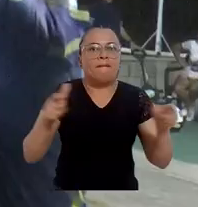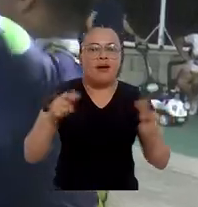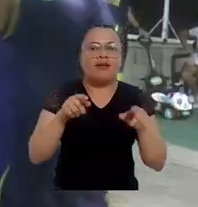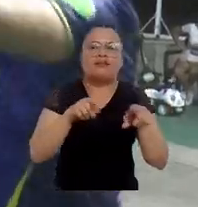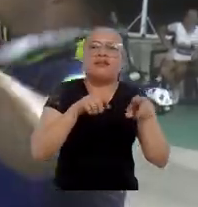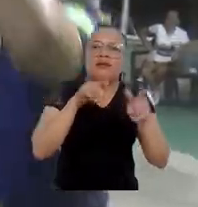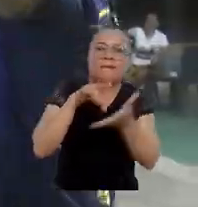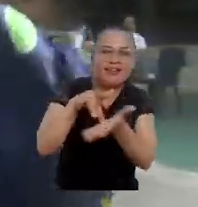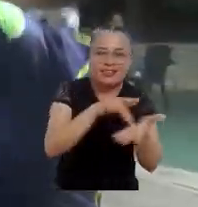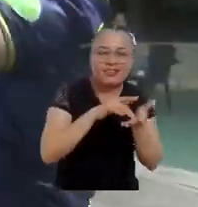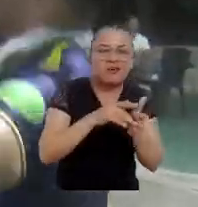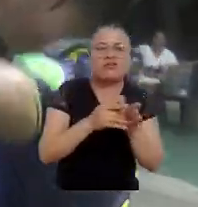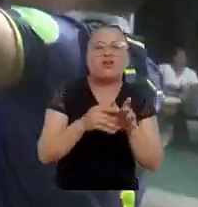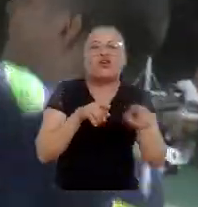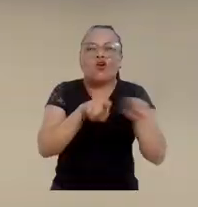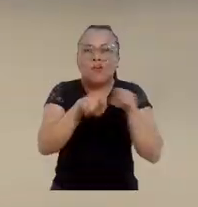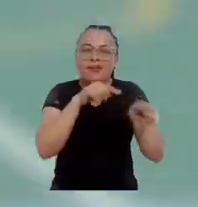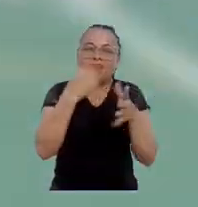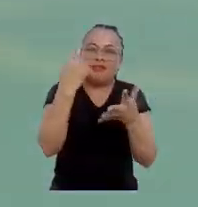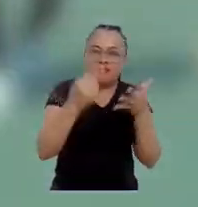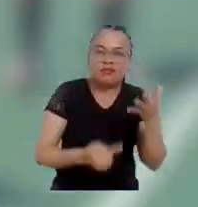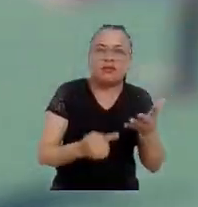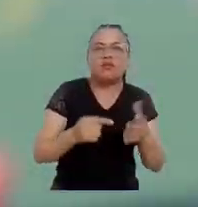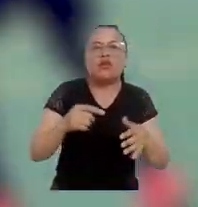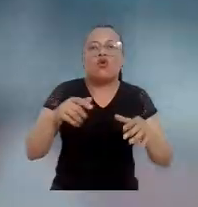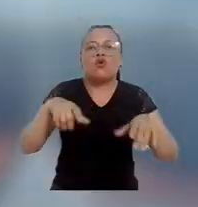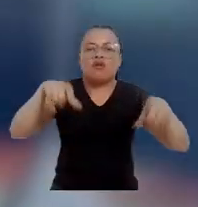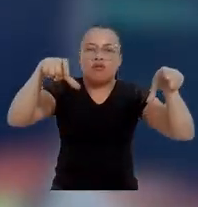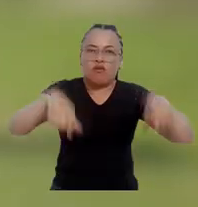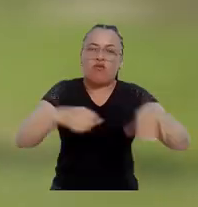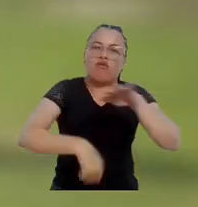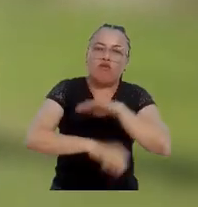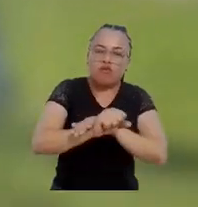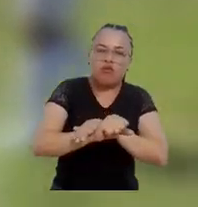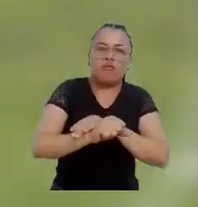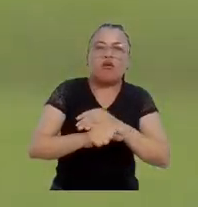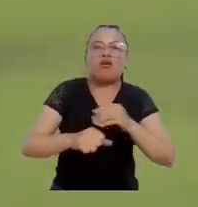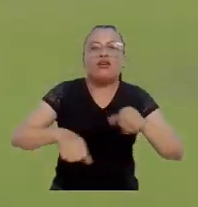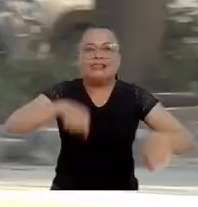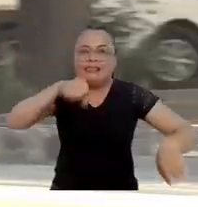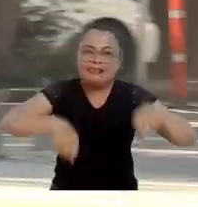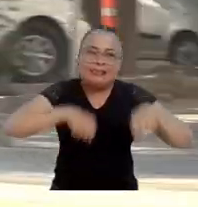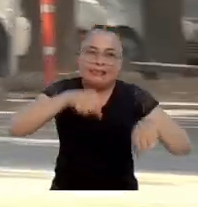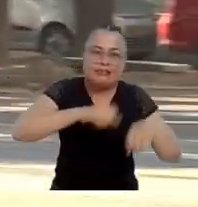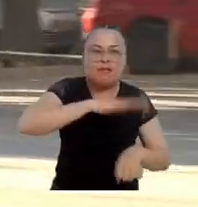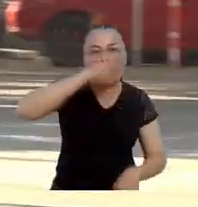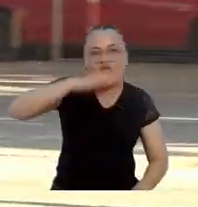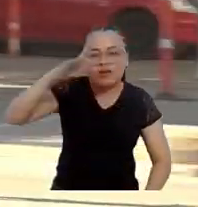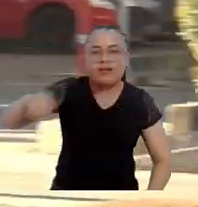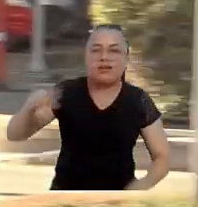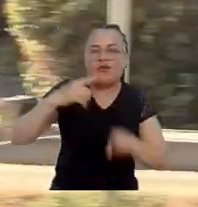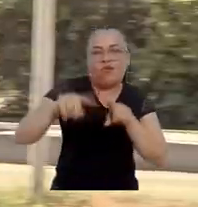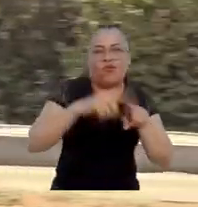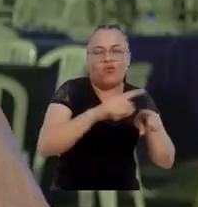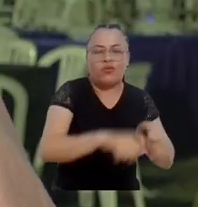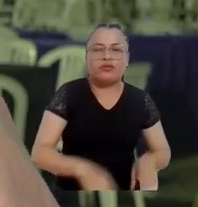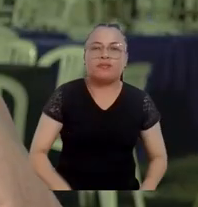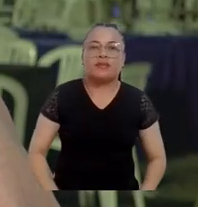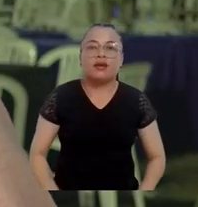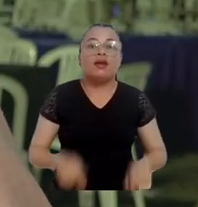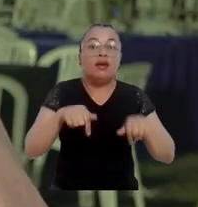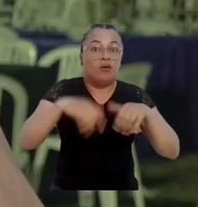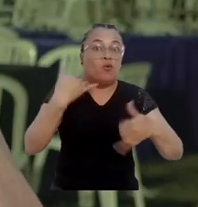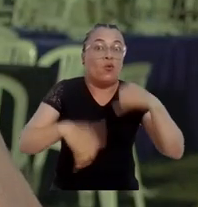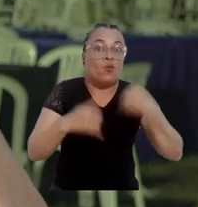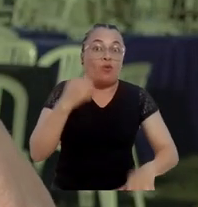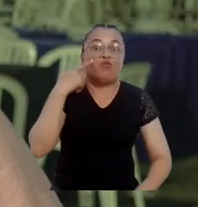de participación en diversas competencias como fútbol sala, ajedrez, ciclomontañismo y otras disciplinas. Estos juegos, estas justas, han sido todo